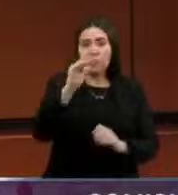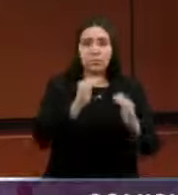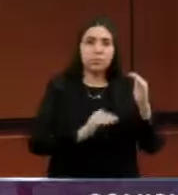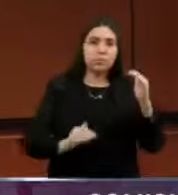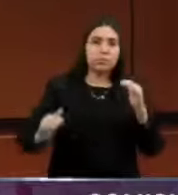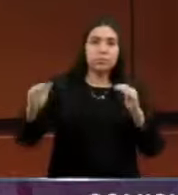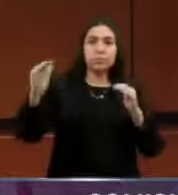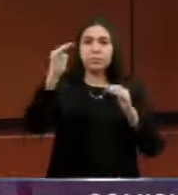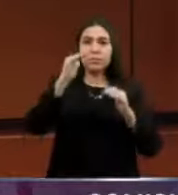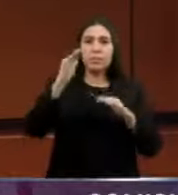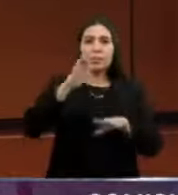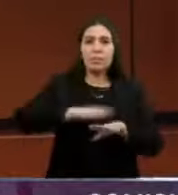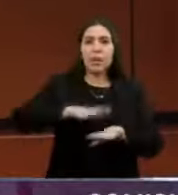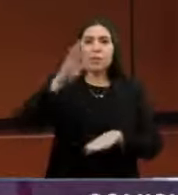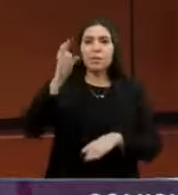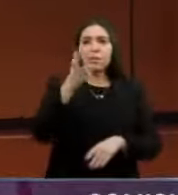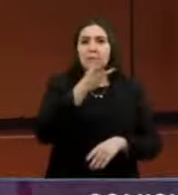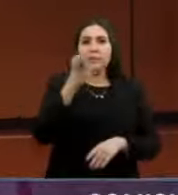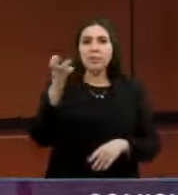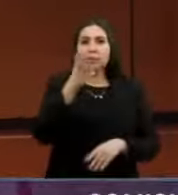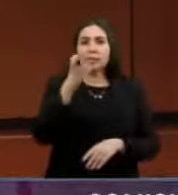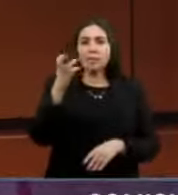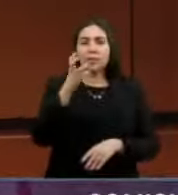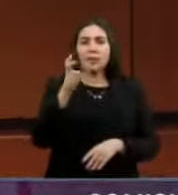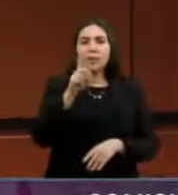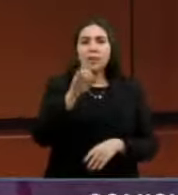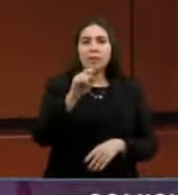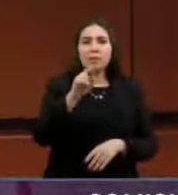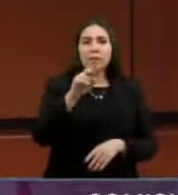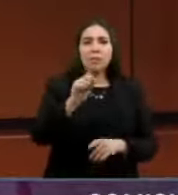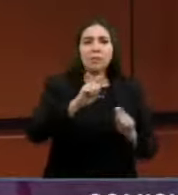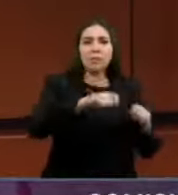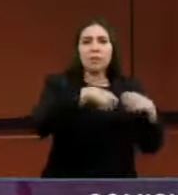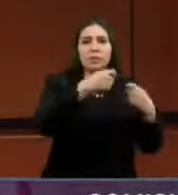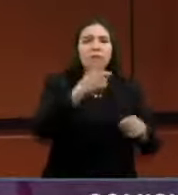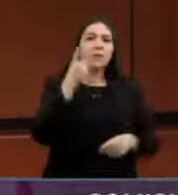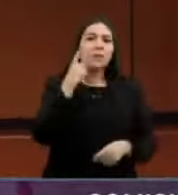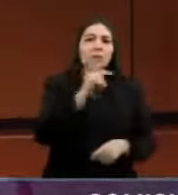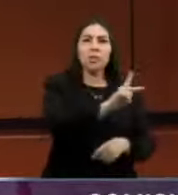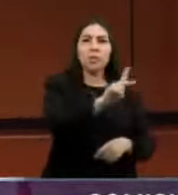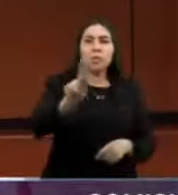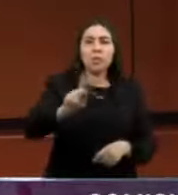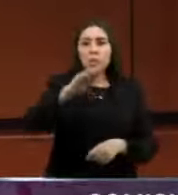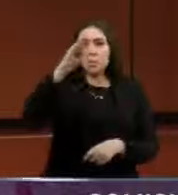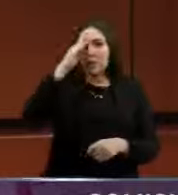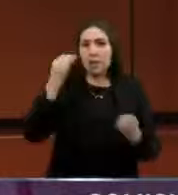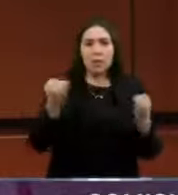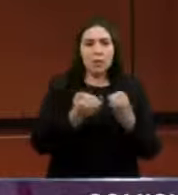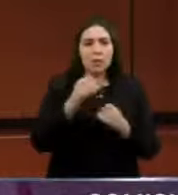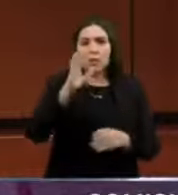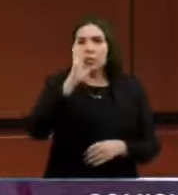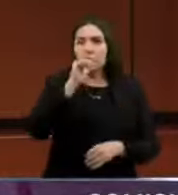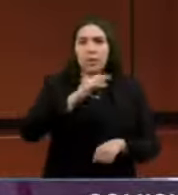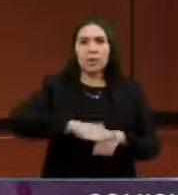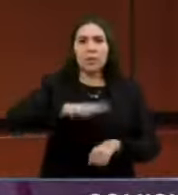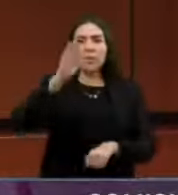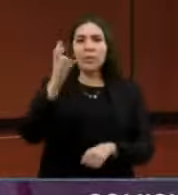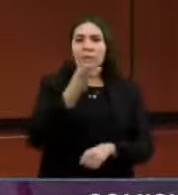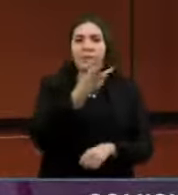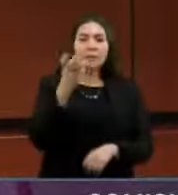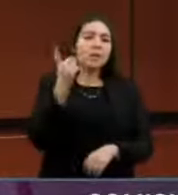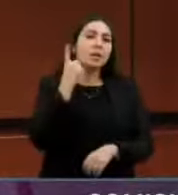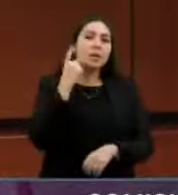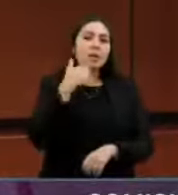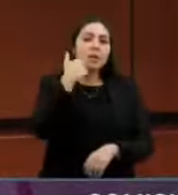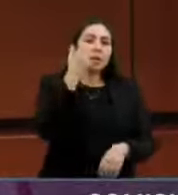sobrerrepresentación, no más de 300 distritos a diputados que piensen igual? No puede haber más de 300 diputados que